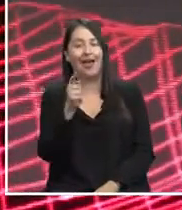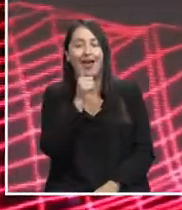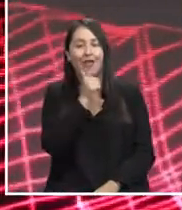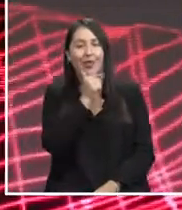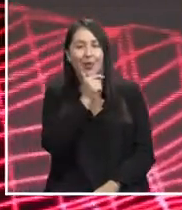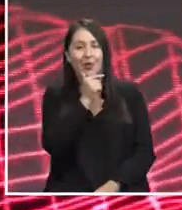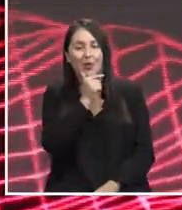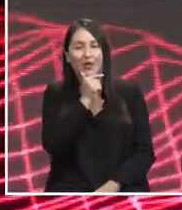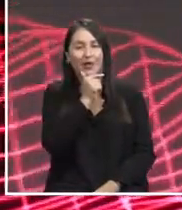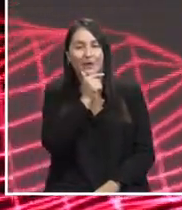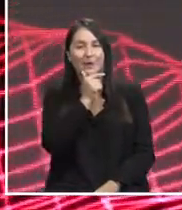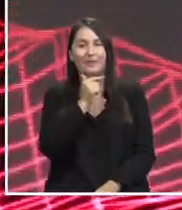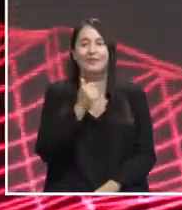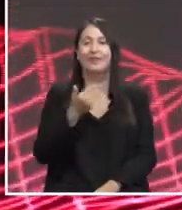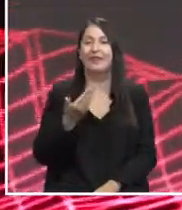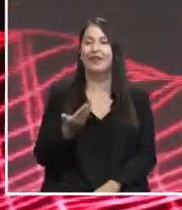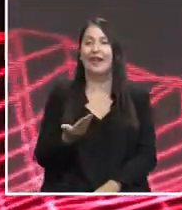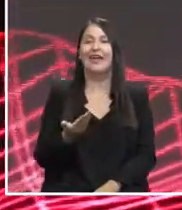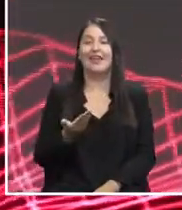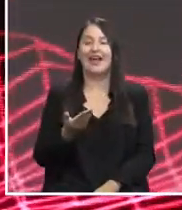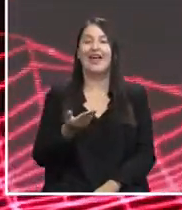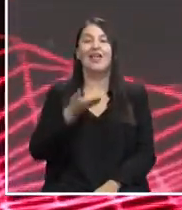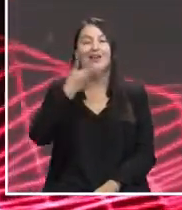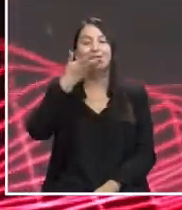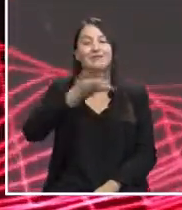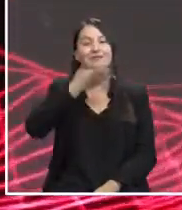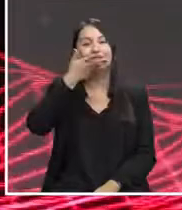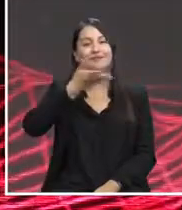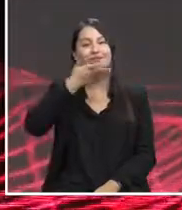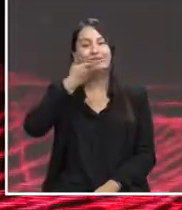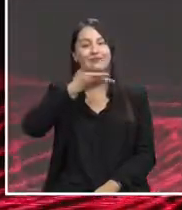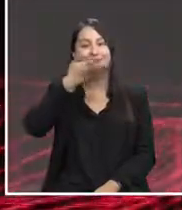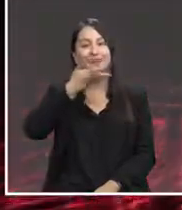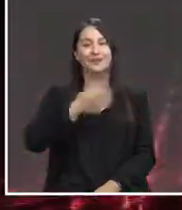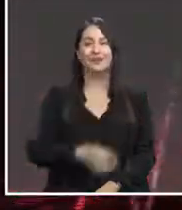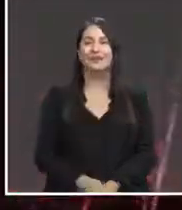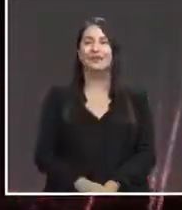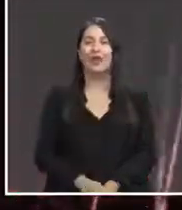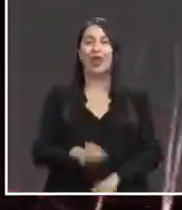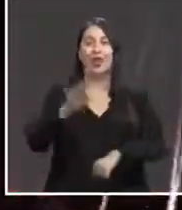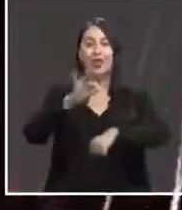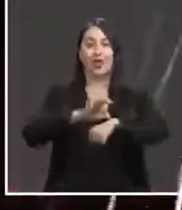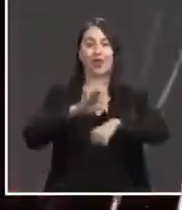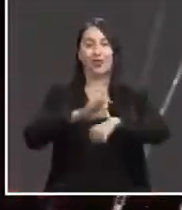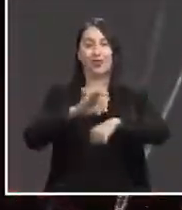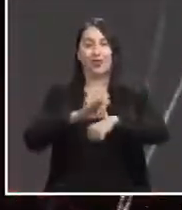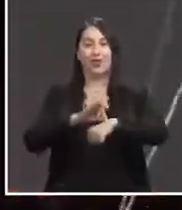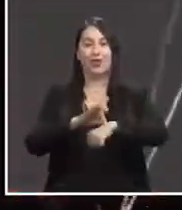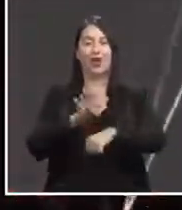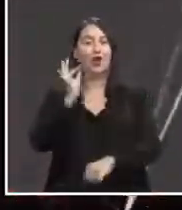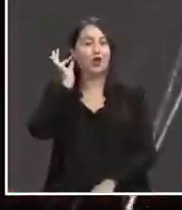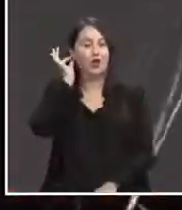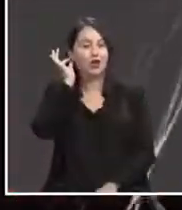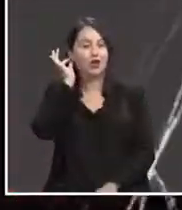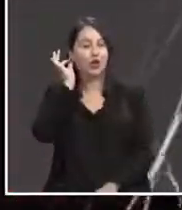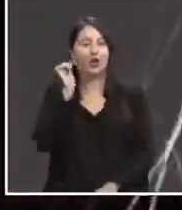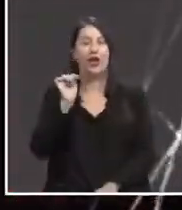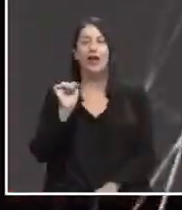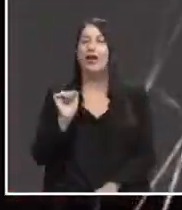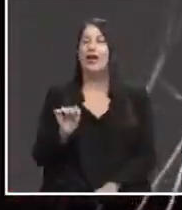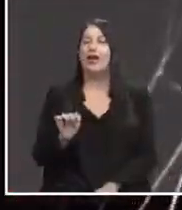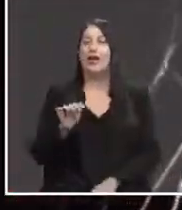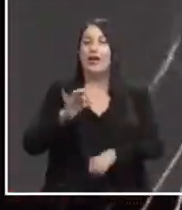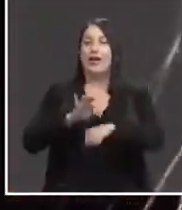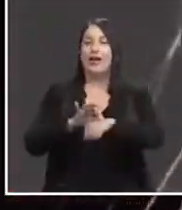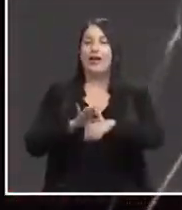Gunhild Stordalen nos va a deleitar con su exposición. La doctora Stordalen es médica, doctora en patología y